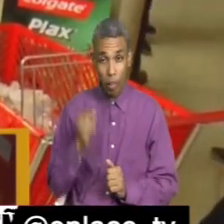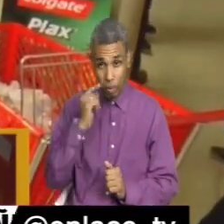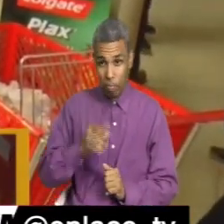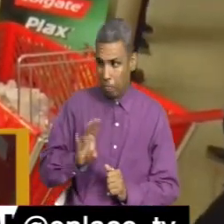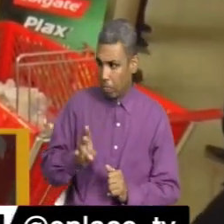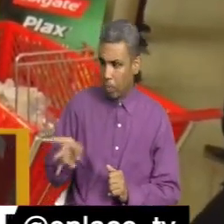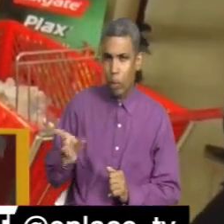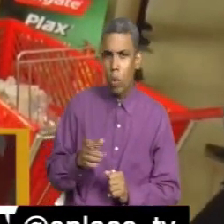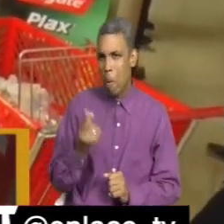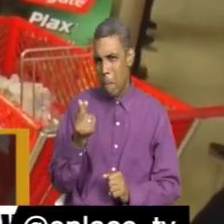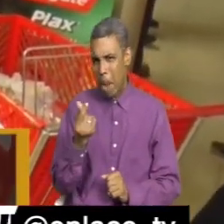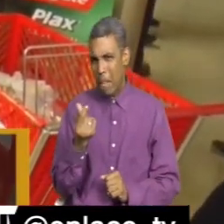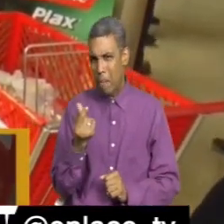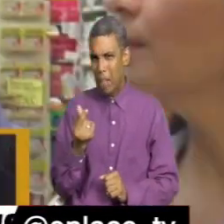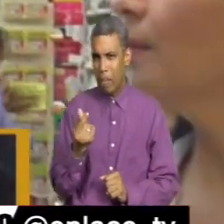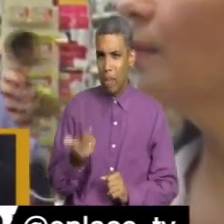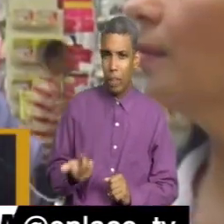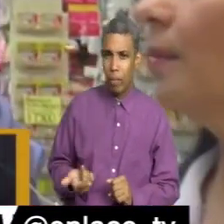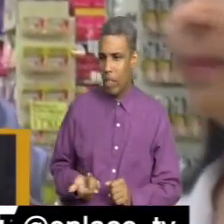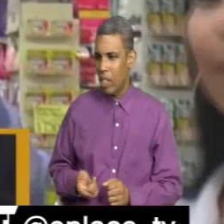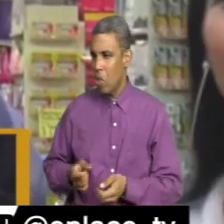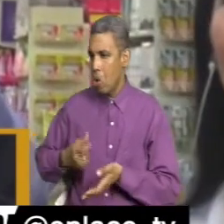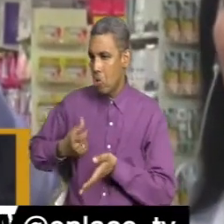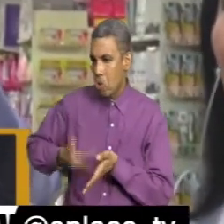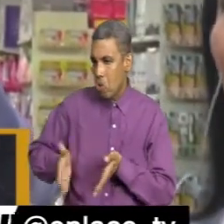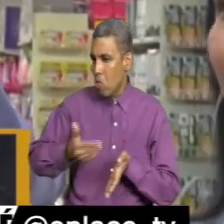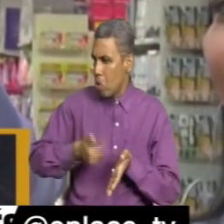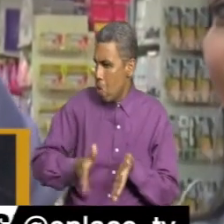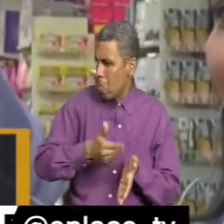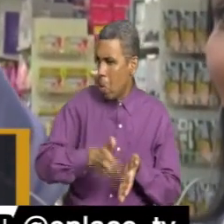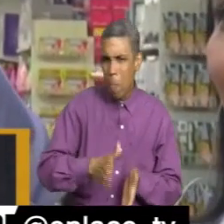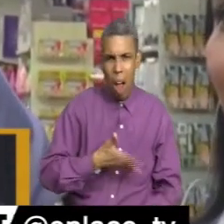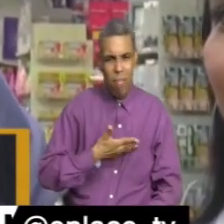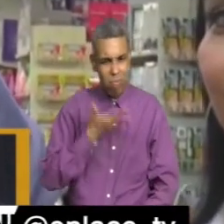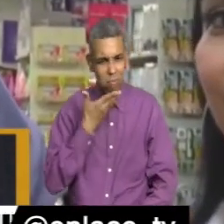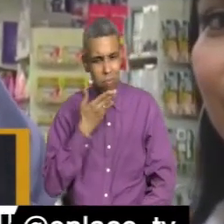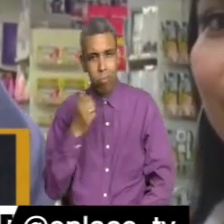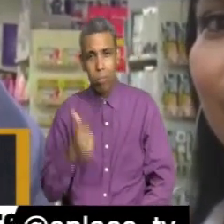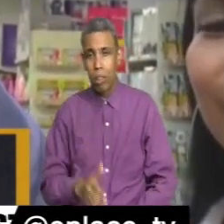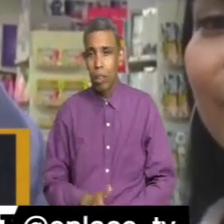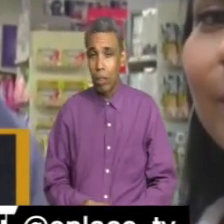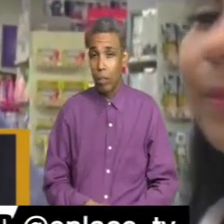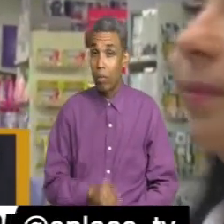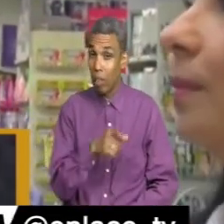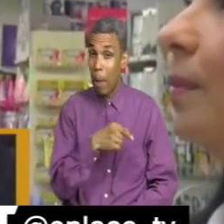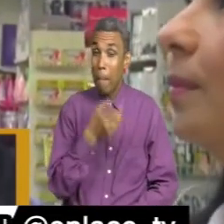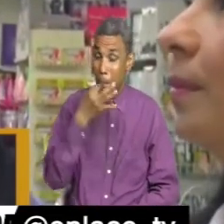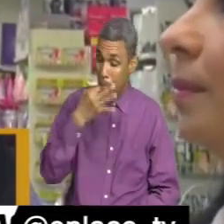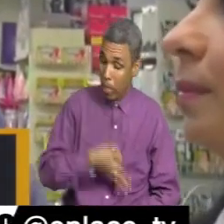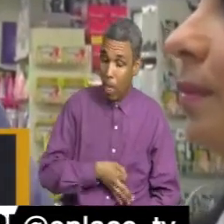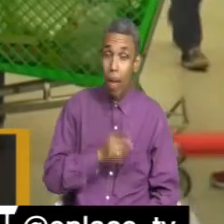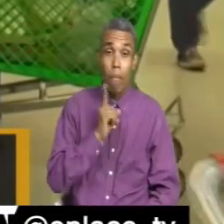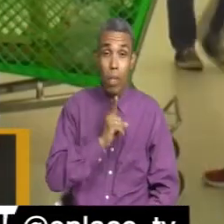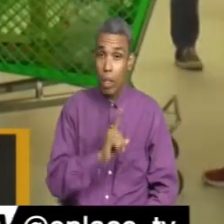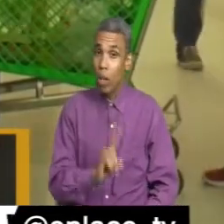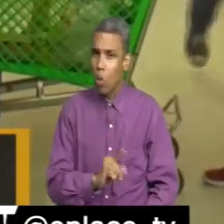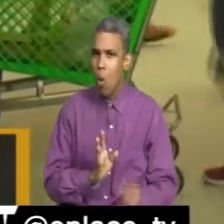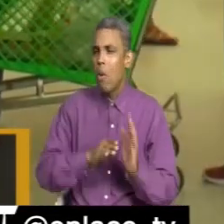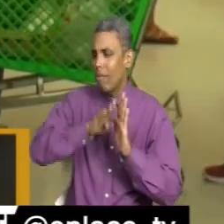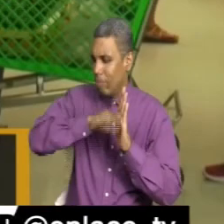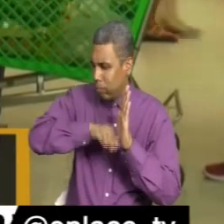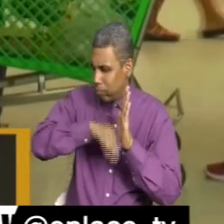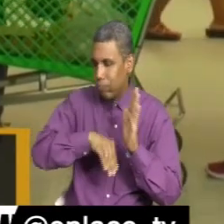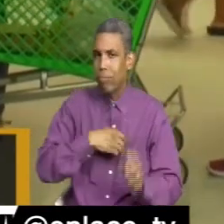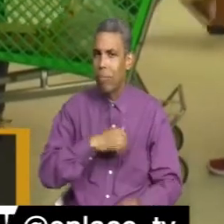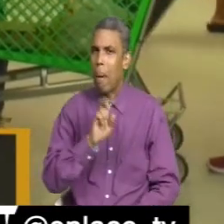su dinero rinde mucho más. Descuentos reales, no estamos subiéndole, ni quitándole, ni poniéndole al cliente. Son descuentos reales, que es lo que nos